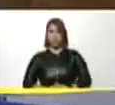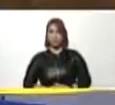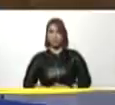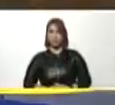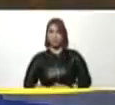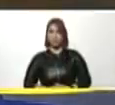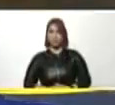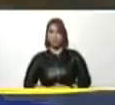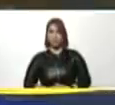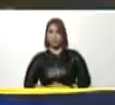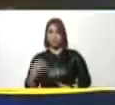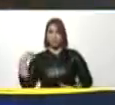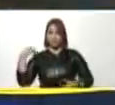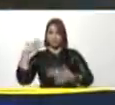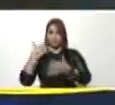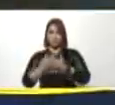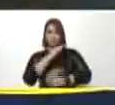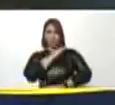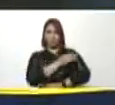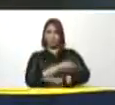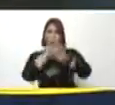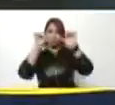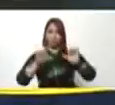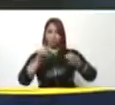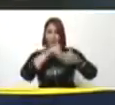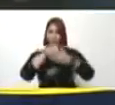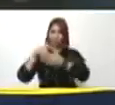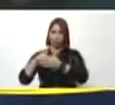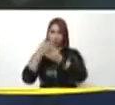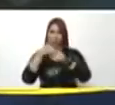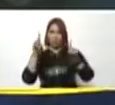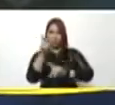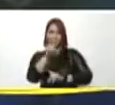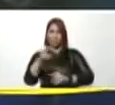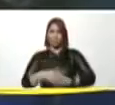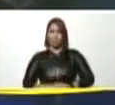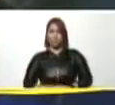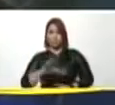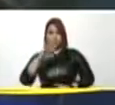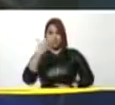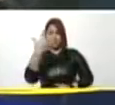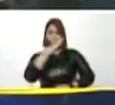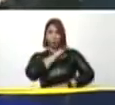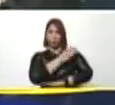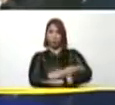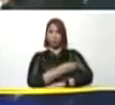a fortalecer el sistema electoral y la democracia venezolana. Quinto poder,